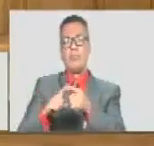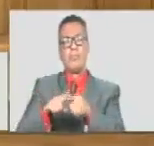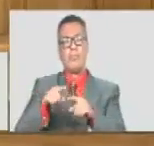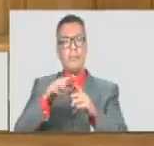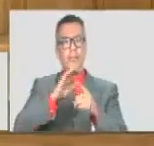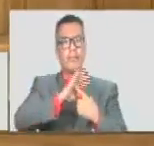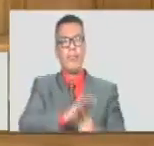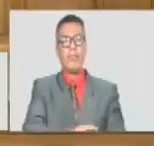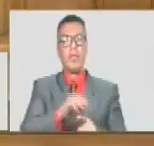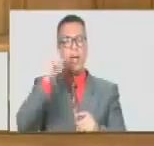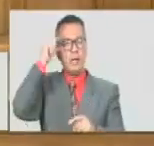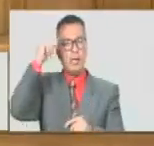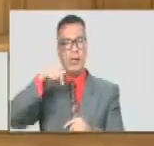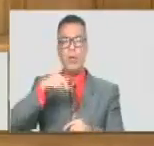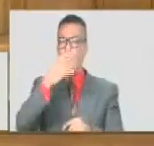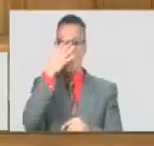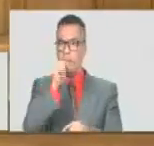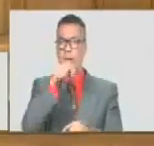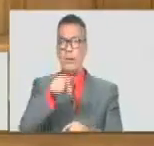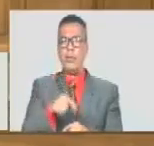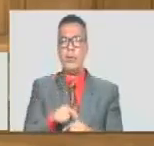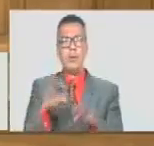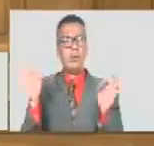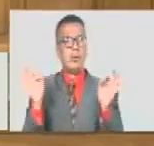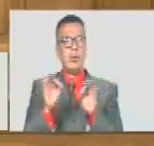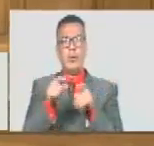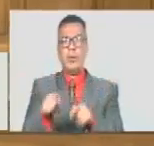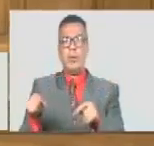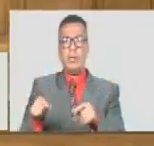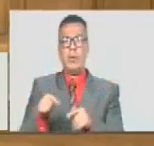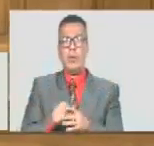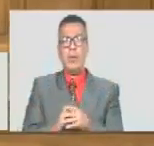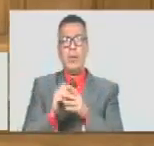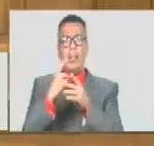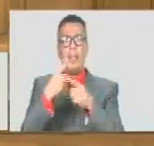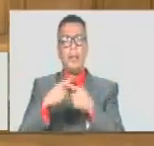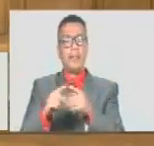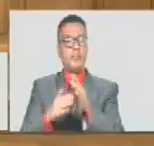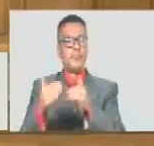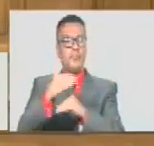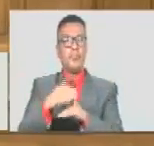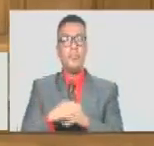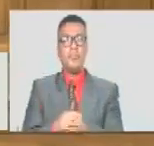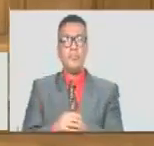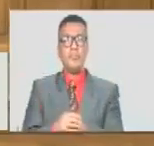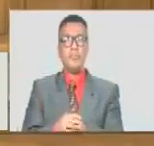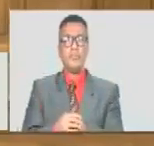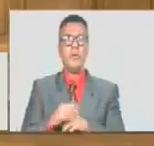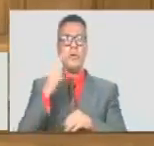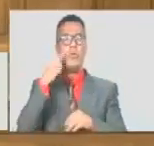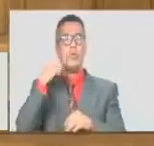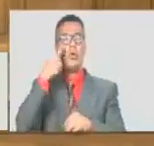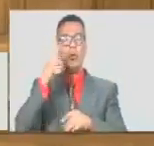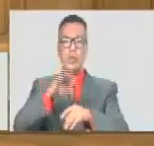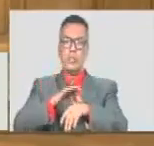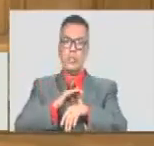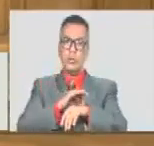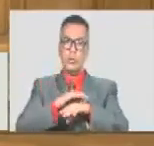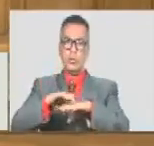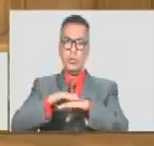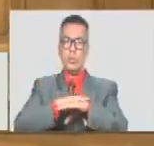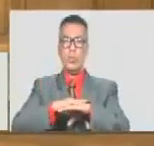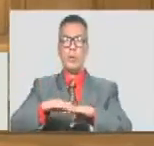Hoy entendemos que nadie nace odiando a otra persona por el color de su piel.